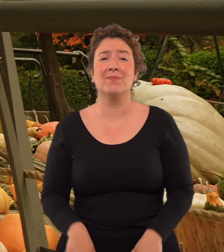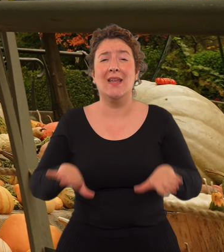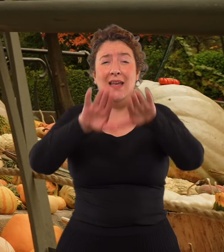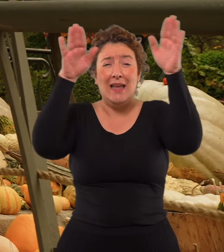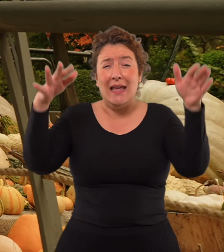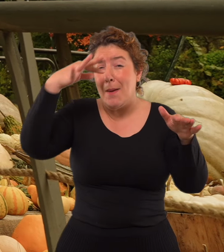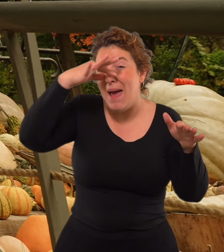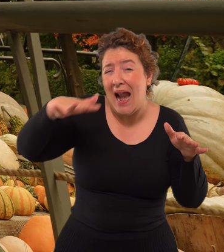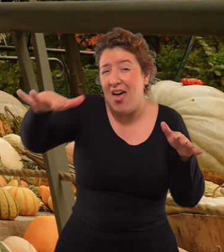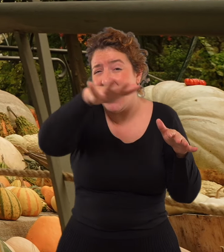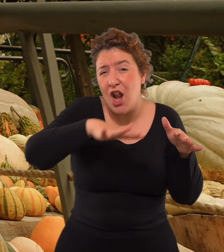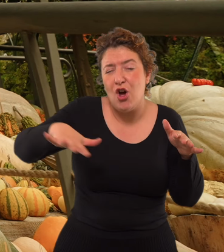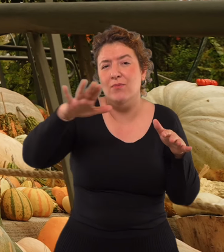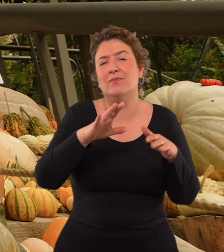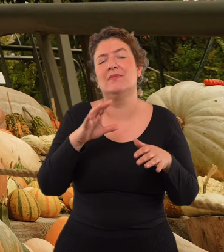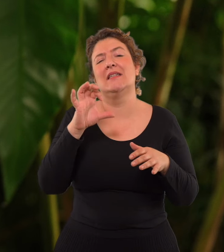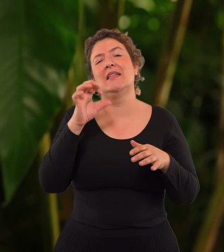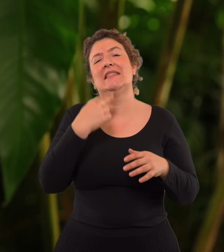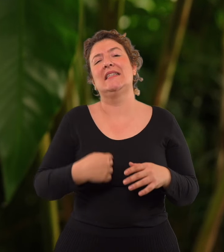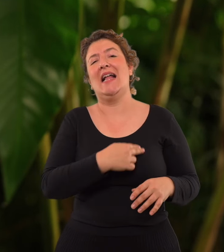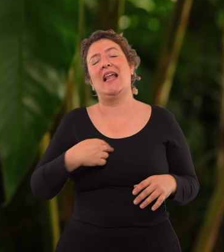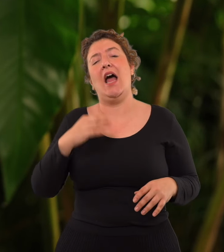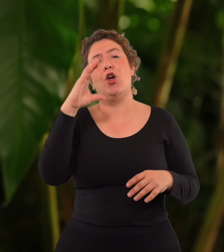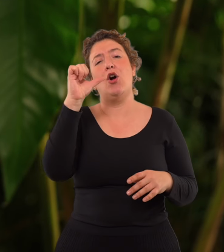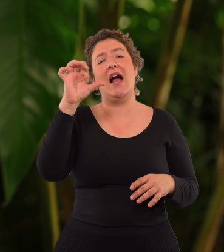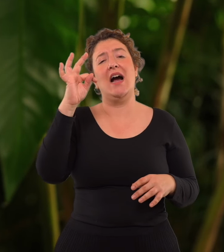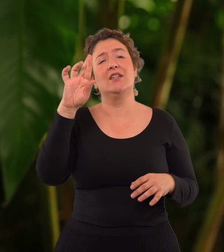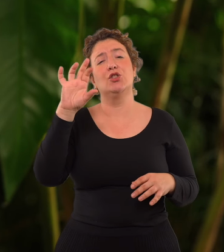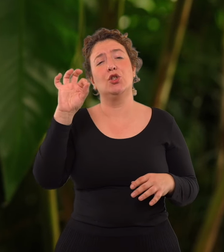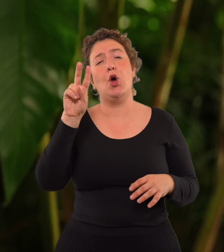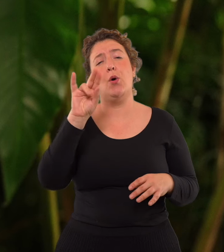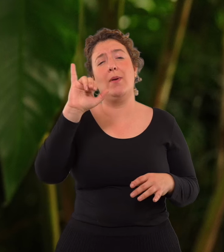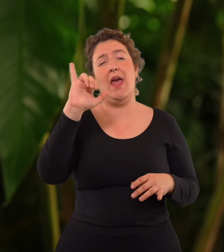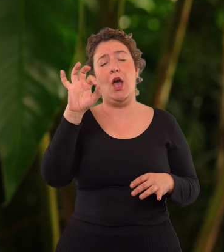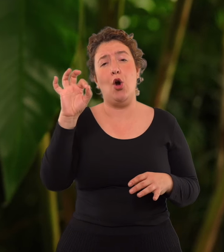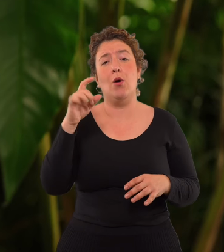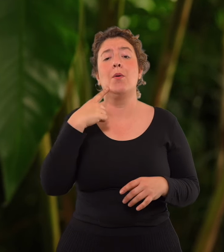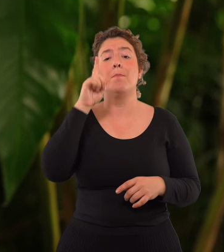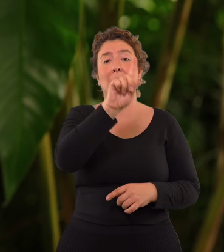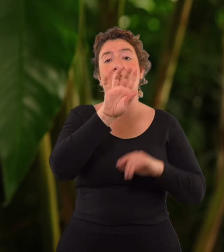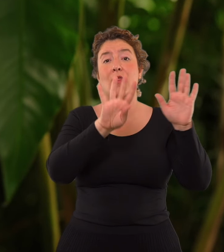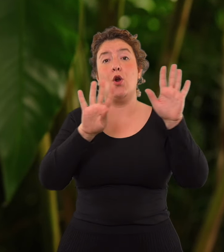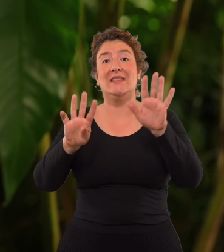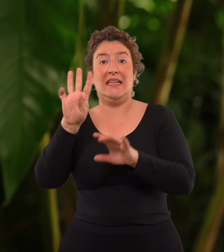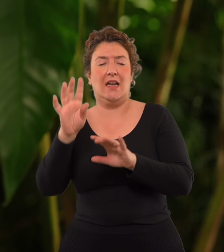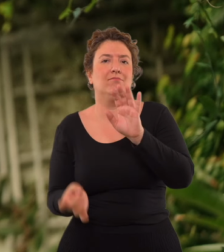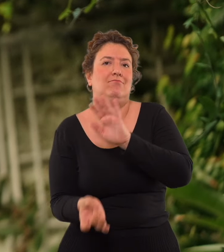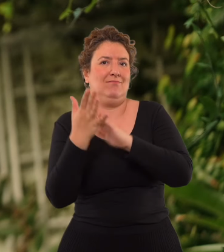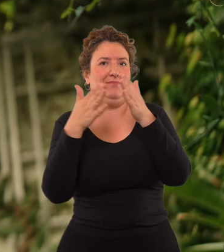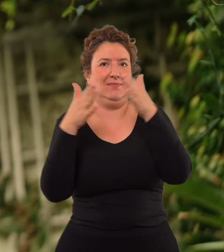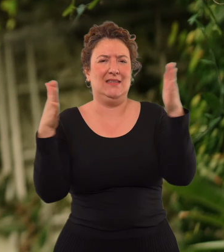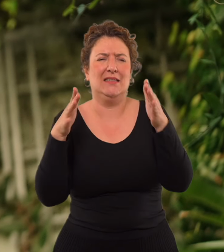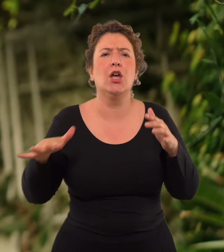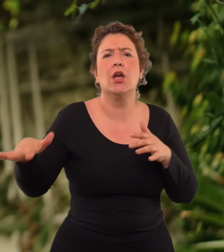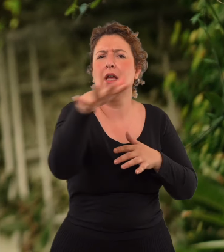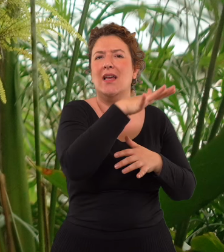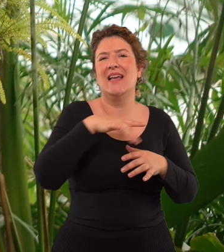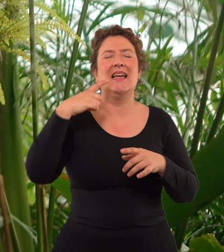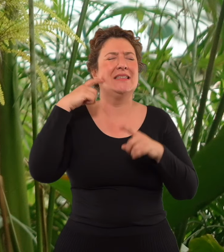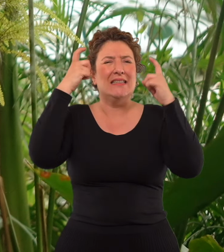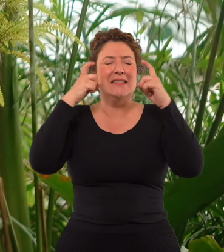El invernadero Santiago Castroviejo, inaugurado en 1993, es una construcción moderna que controla de